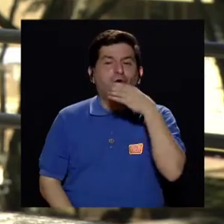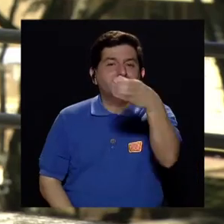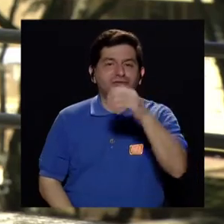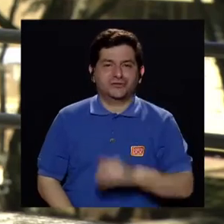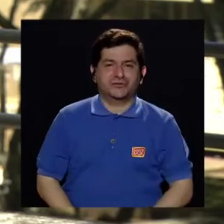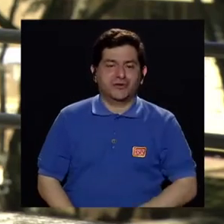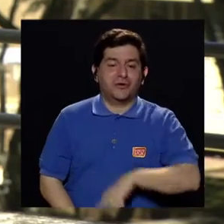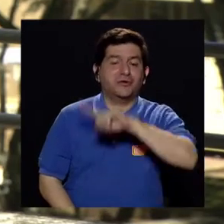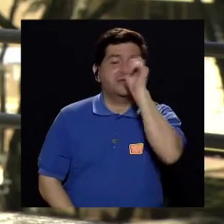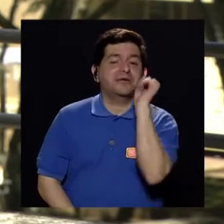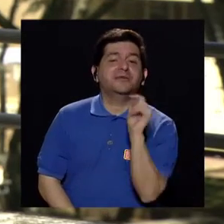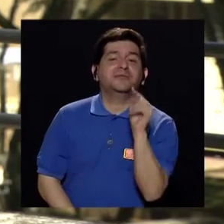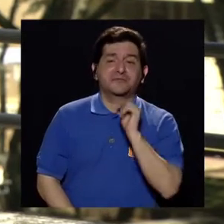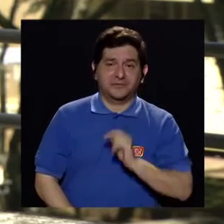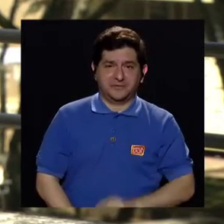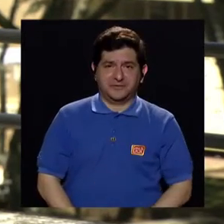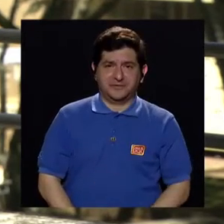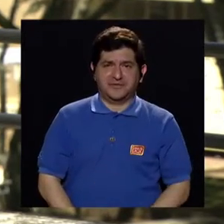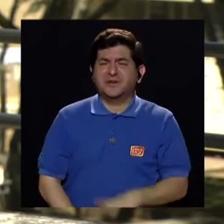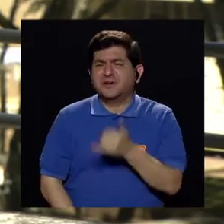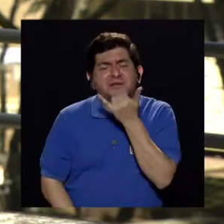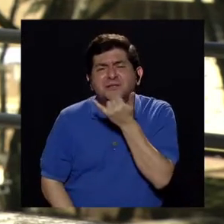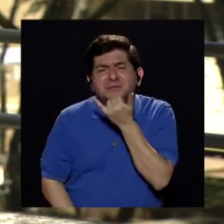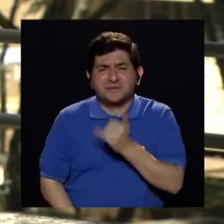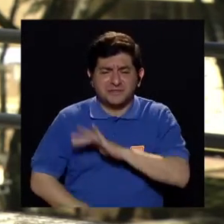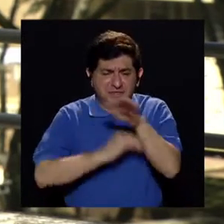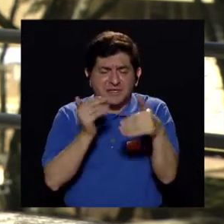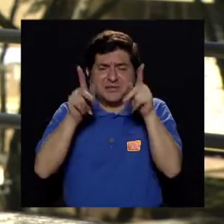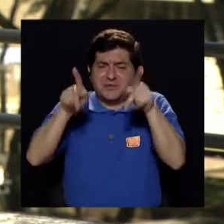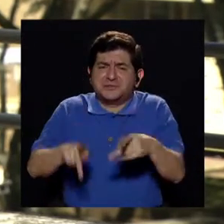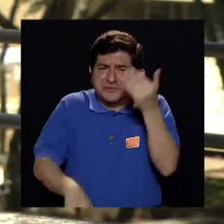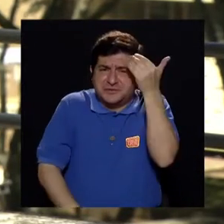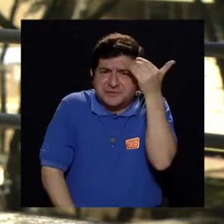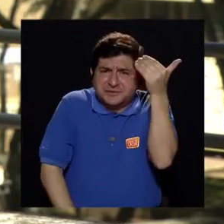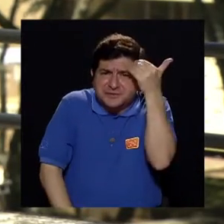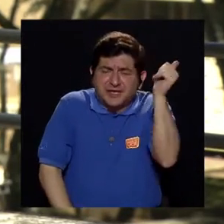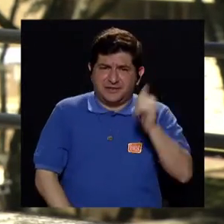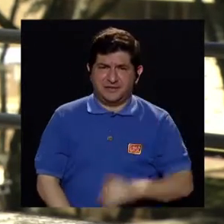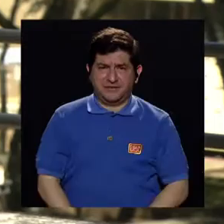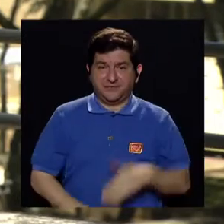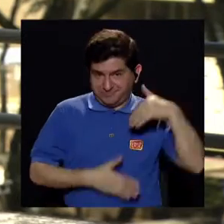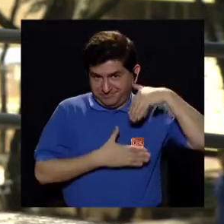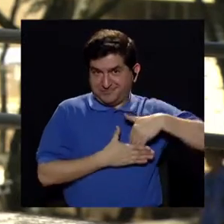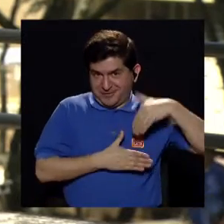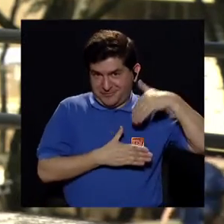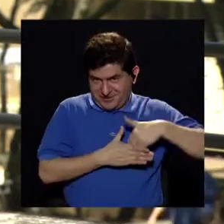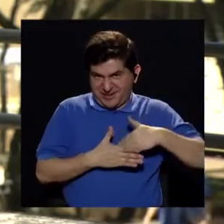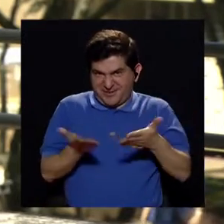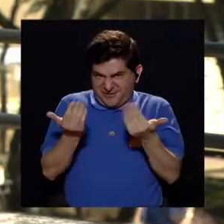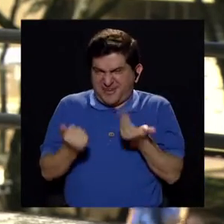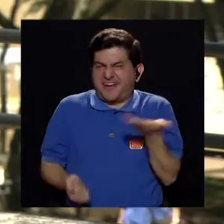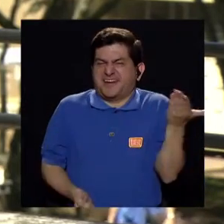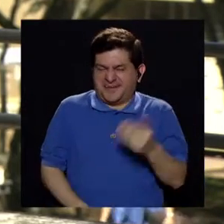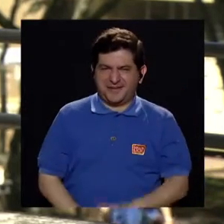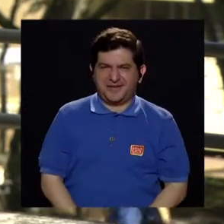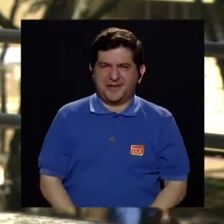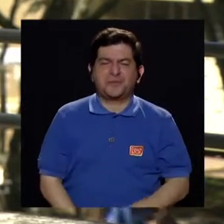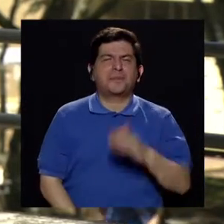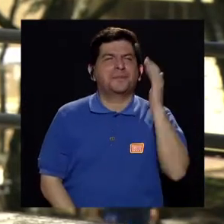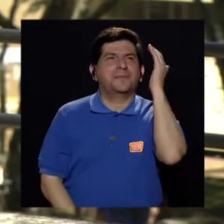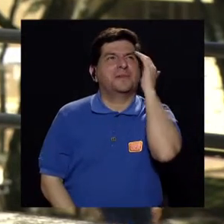y preguntar. Porque ¿qué es lo que pasa? Todos sabemos internamente qué es lo que queremos,